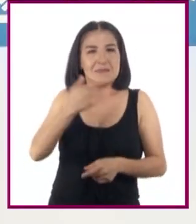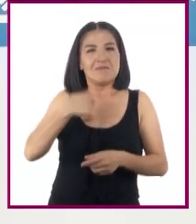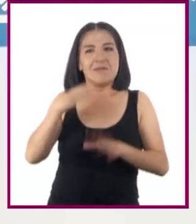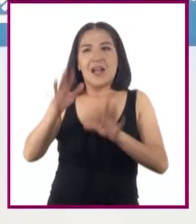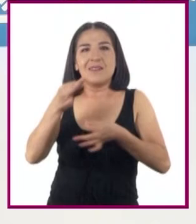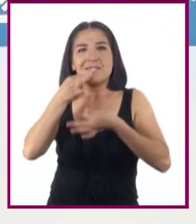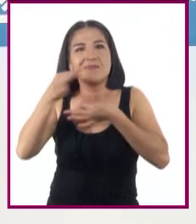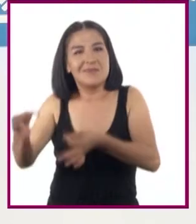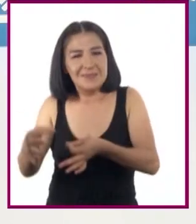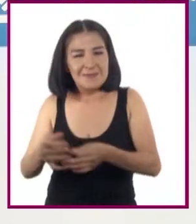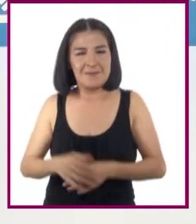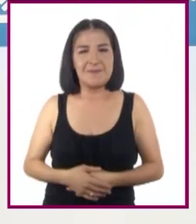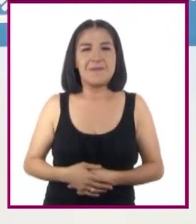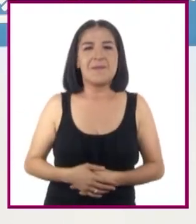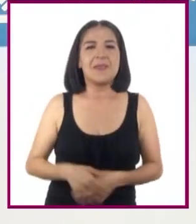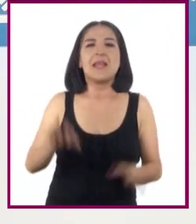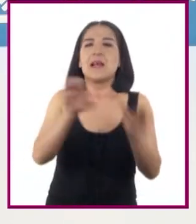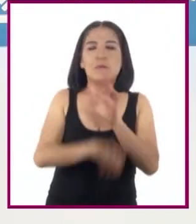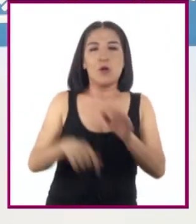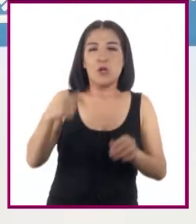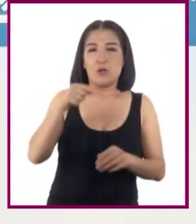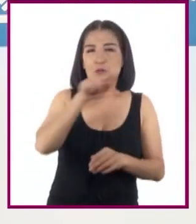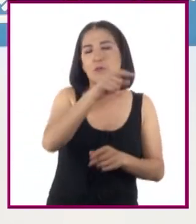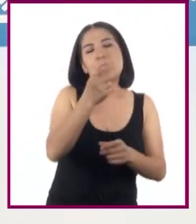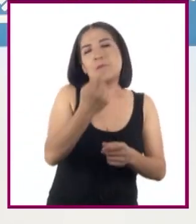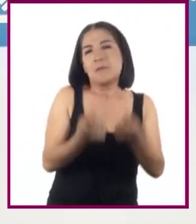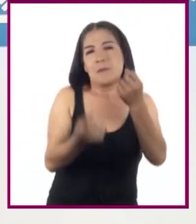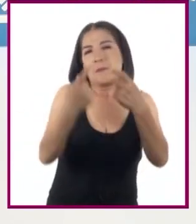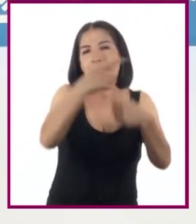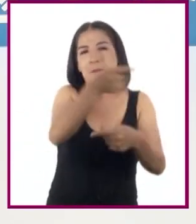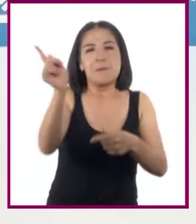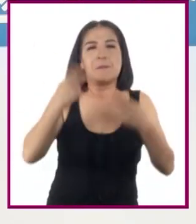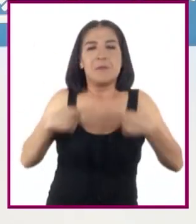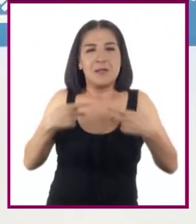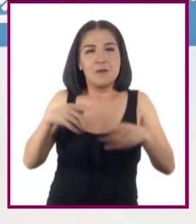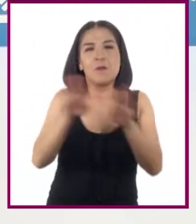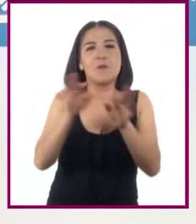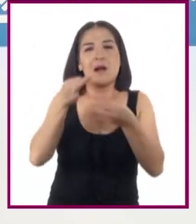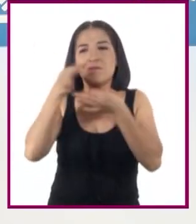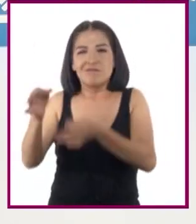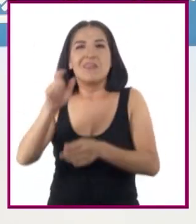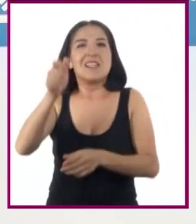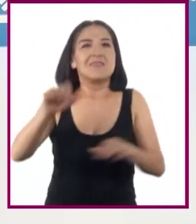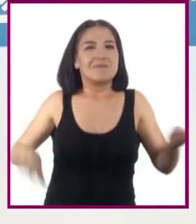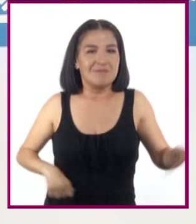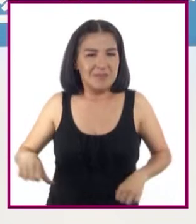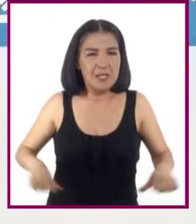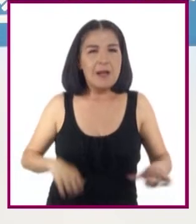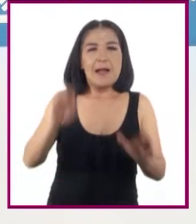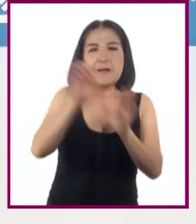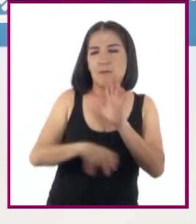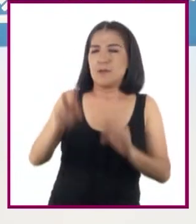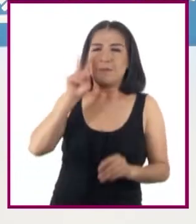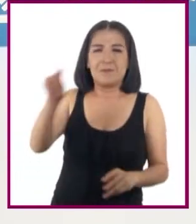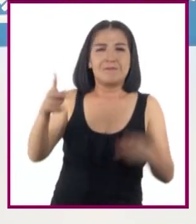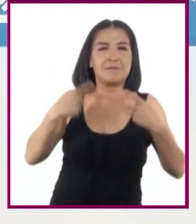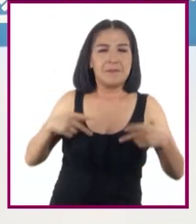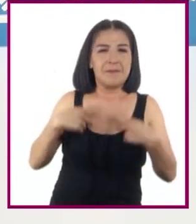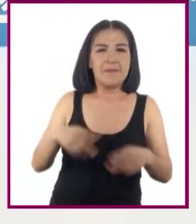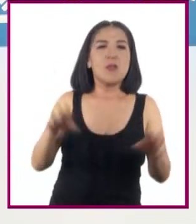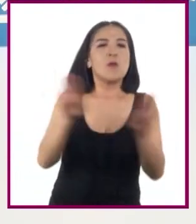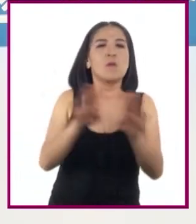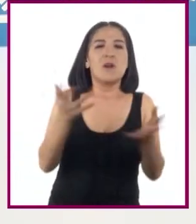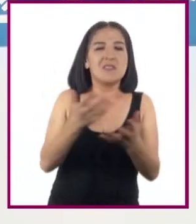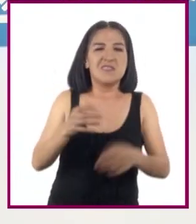casos? Cuando alguien es adicto a una actividad, es posible que notemos cambios en su estado de ánimo si no la